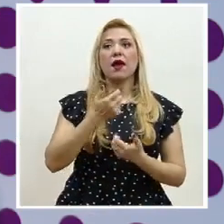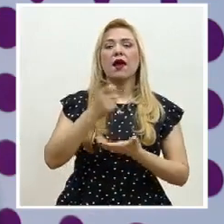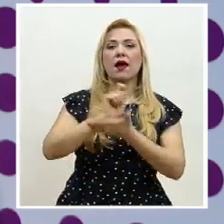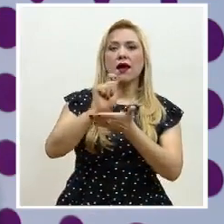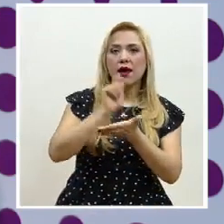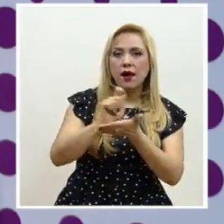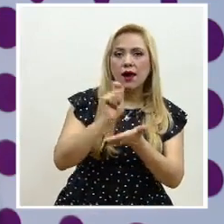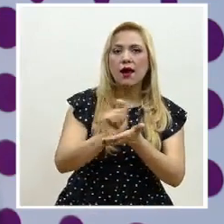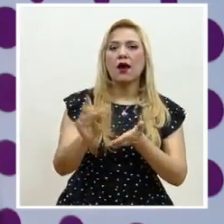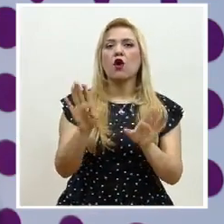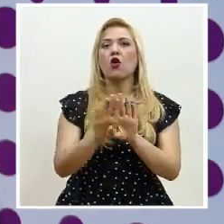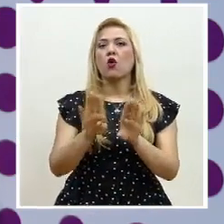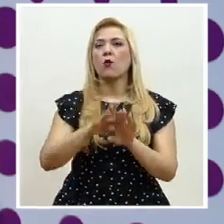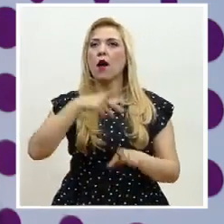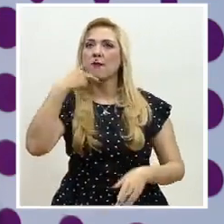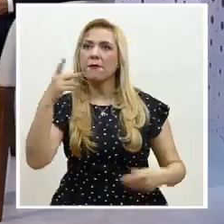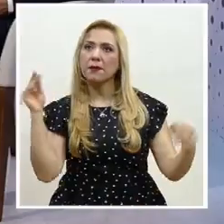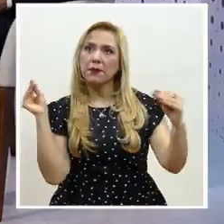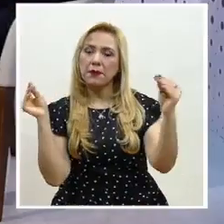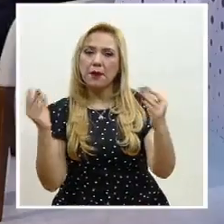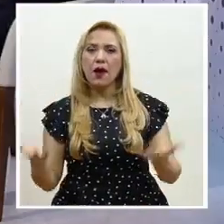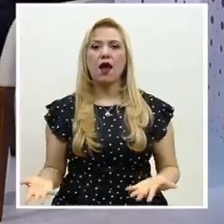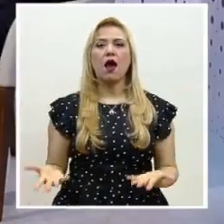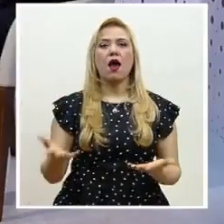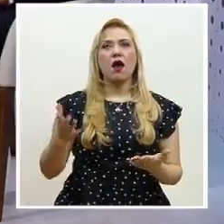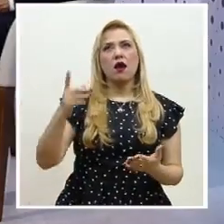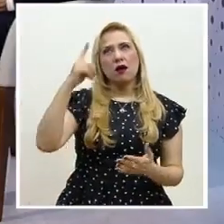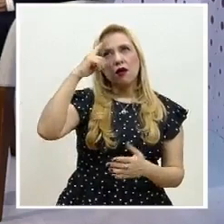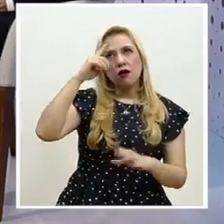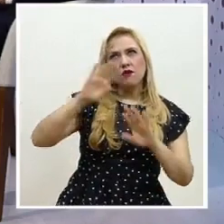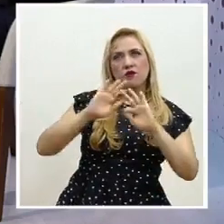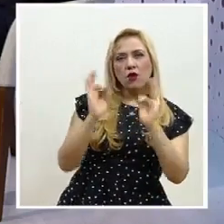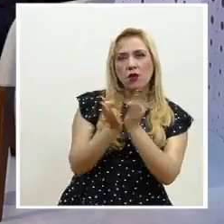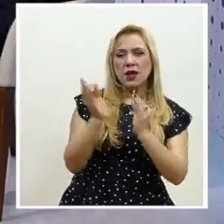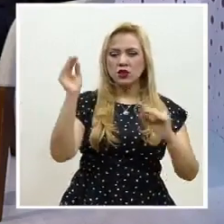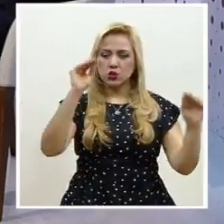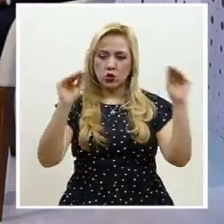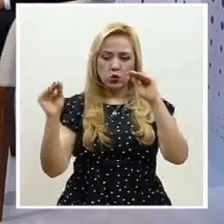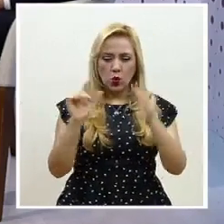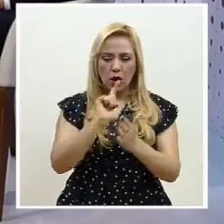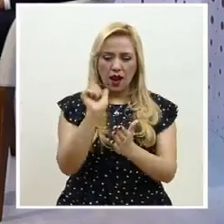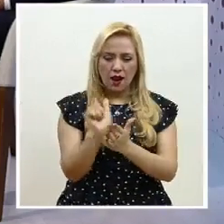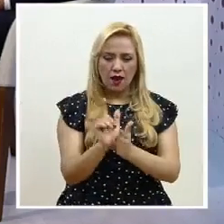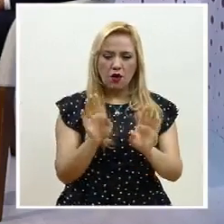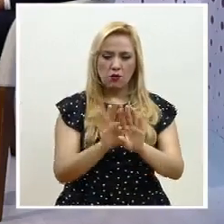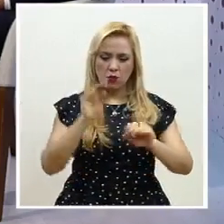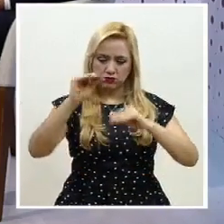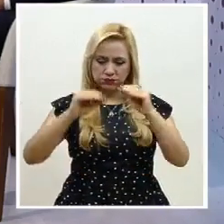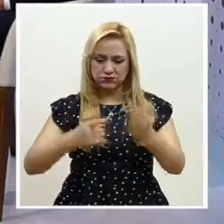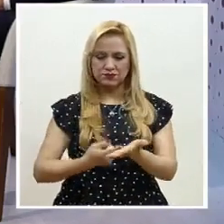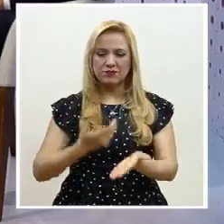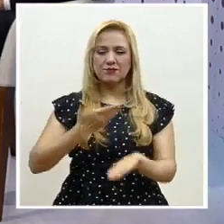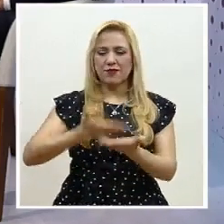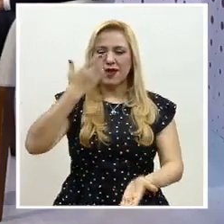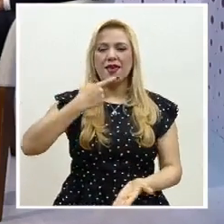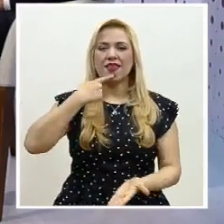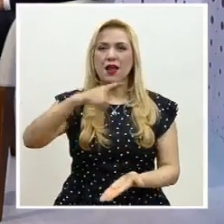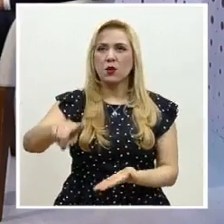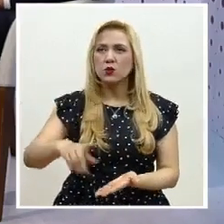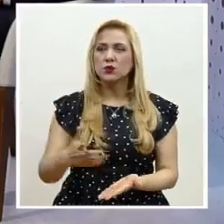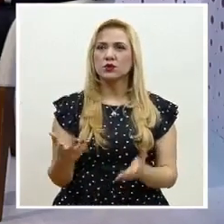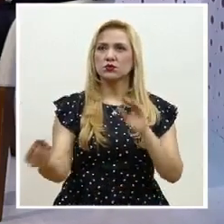la manera de redactar, de argumentar, metodología, estructura, muchas capacidades que a lo mejor los programas anteriores no tenían.